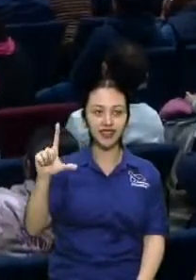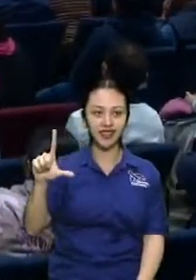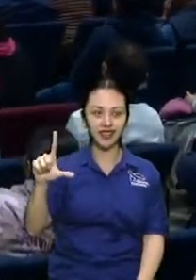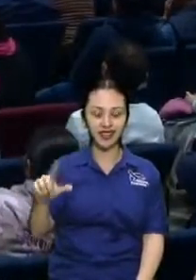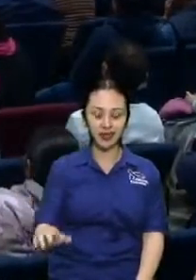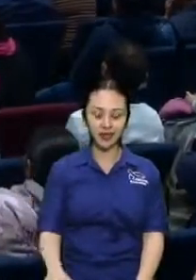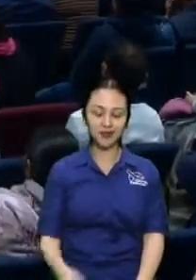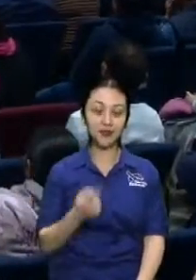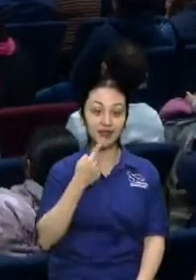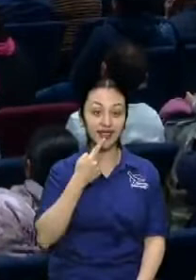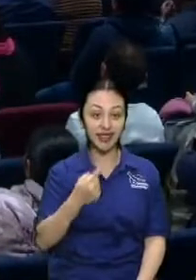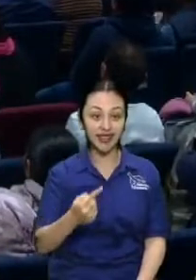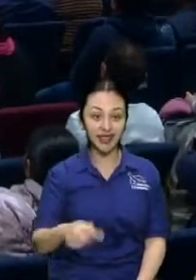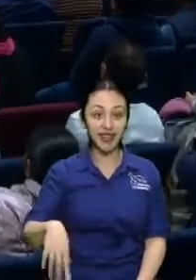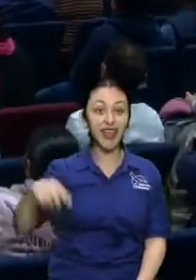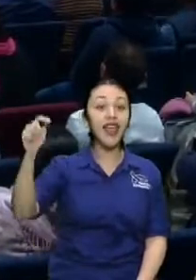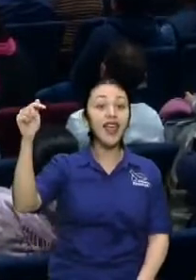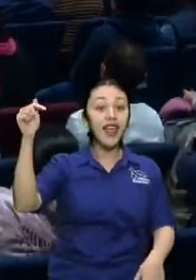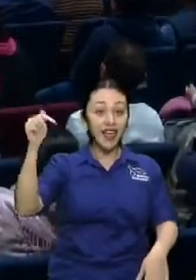Esa es una hazaña porque